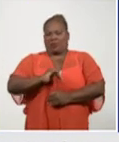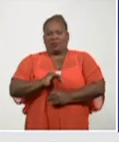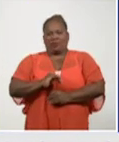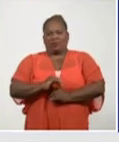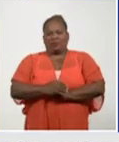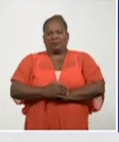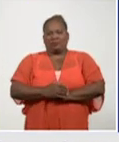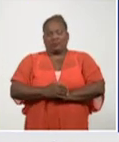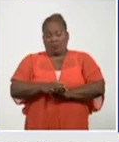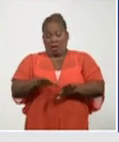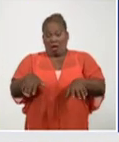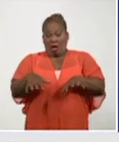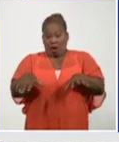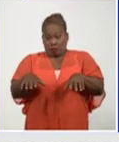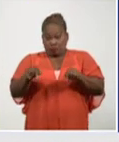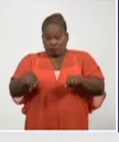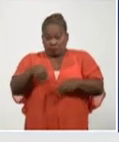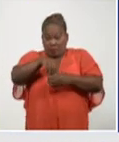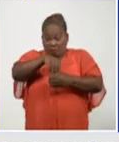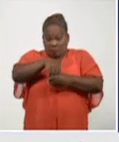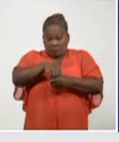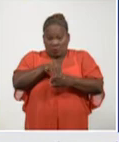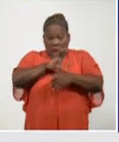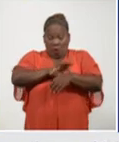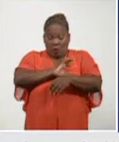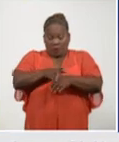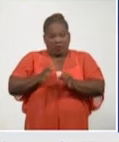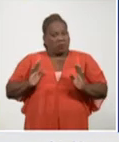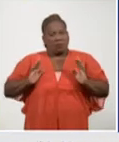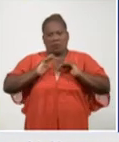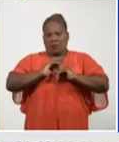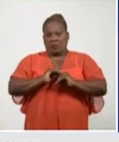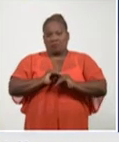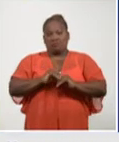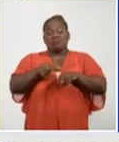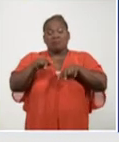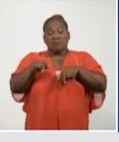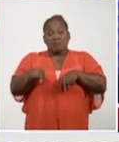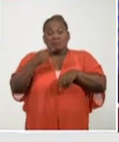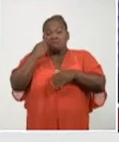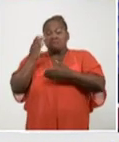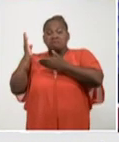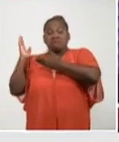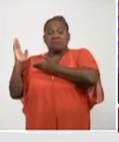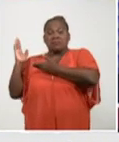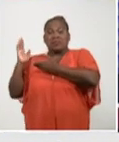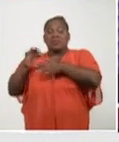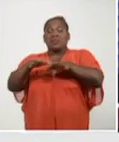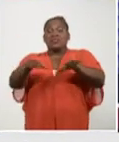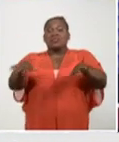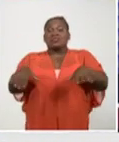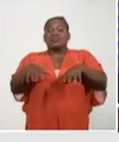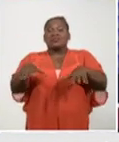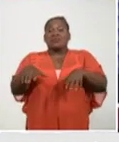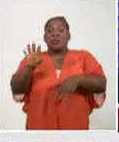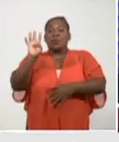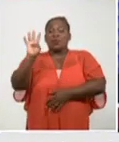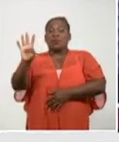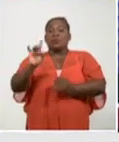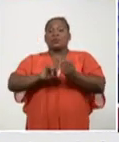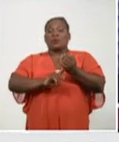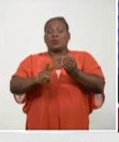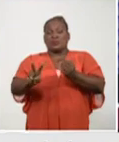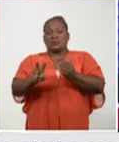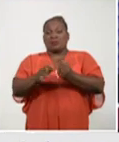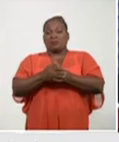autóctonos de COVID-19. Como ven, esta es la situación de estas 4 provincias, es lo que